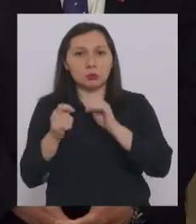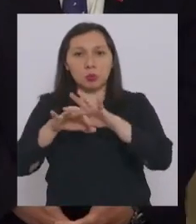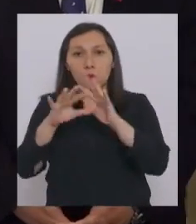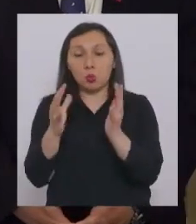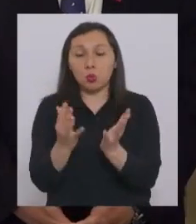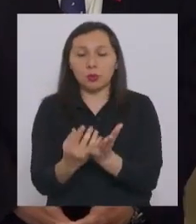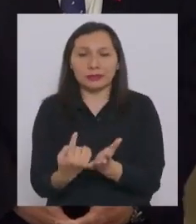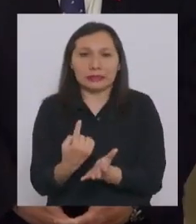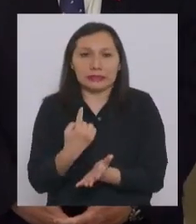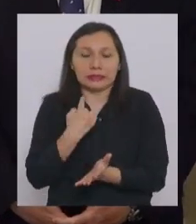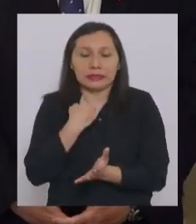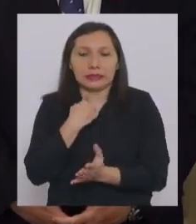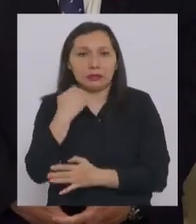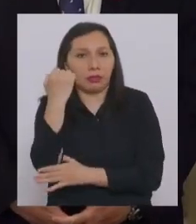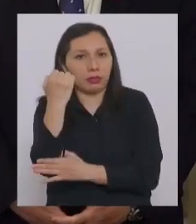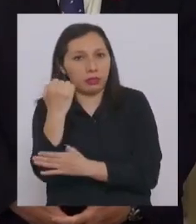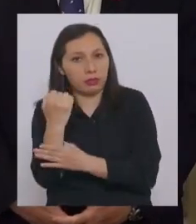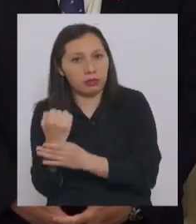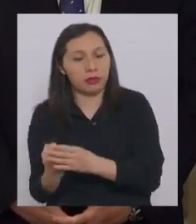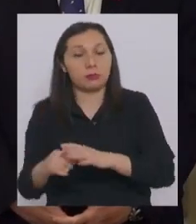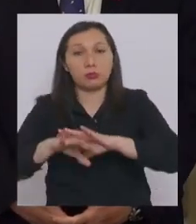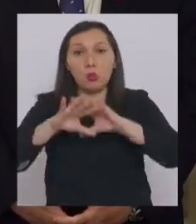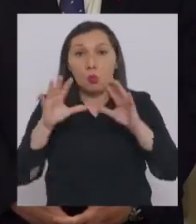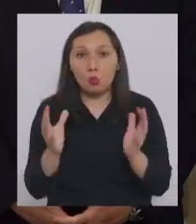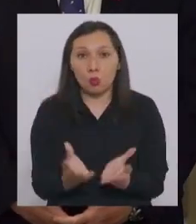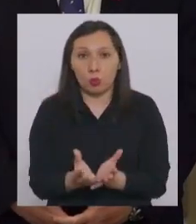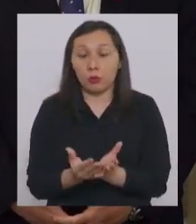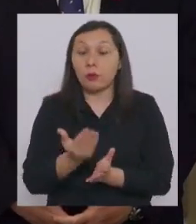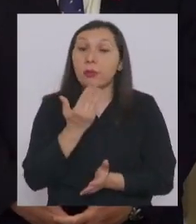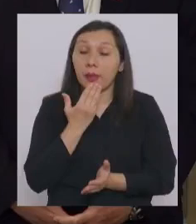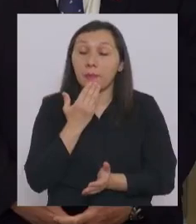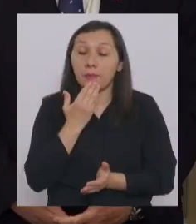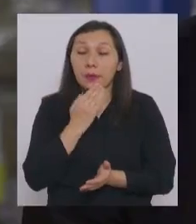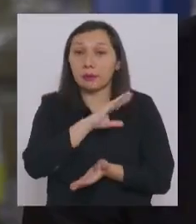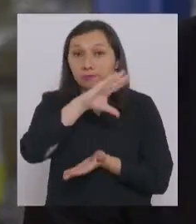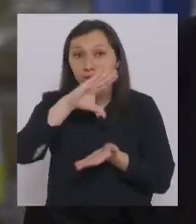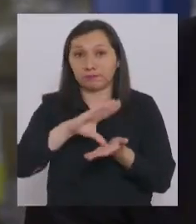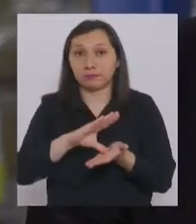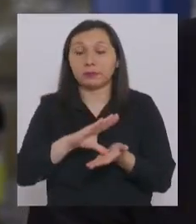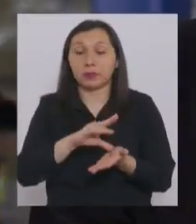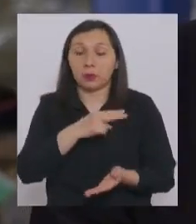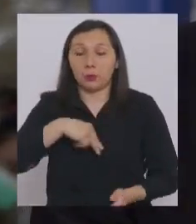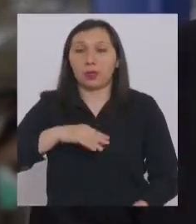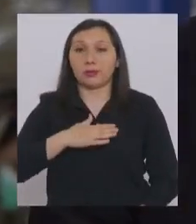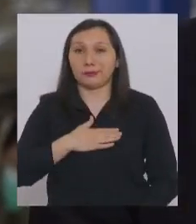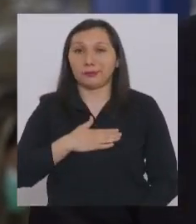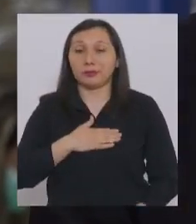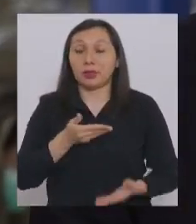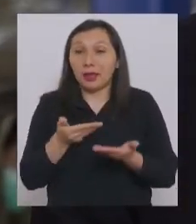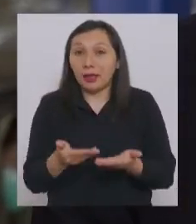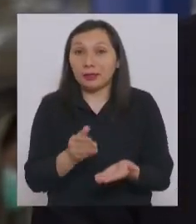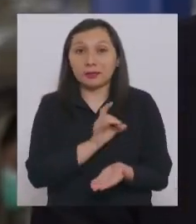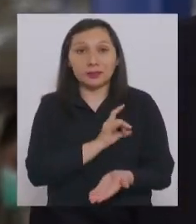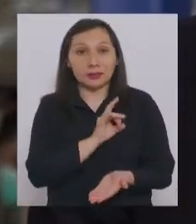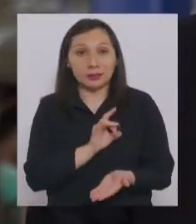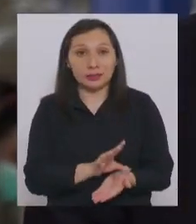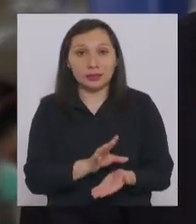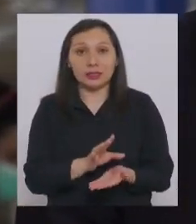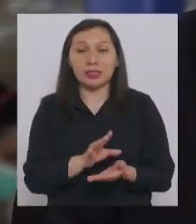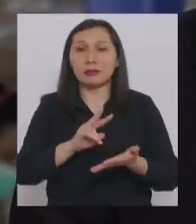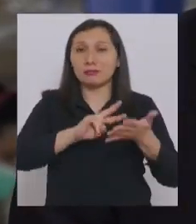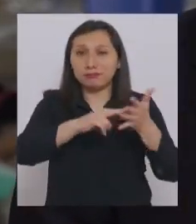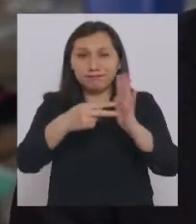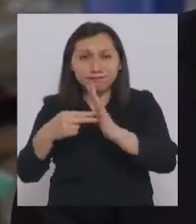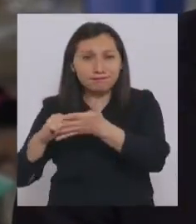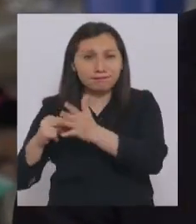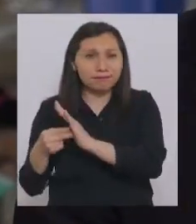golpearon muy duramente al mundo entero y también a nuestro país. De hecho, en Chile, estas